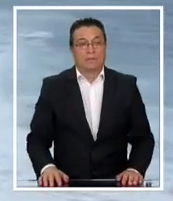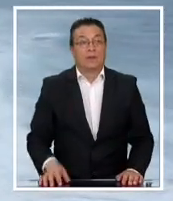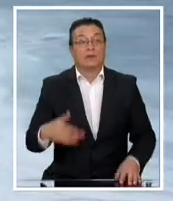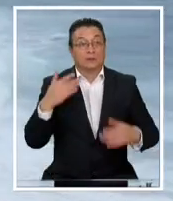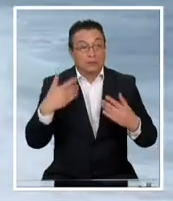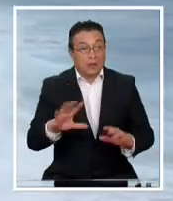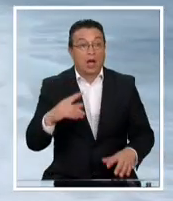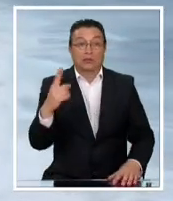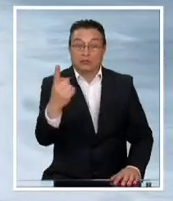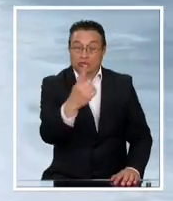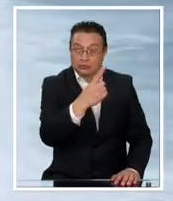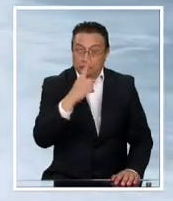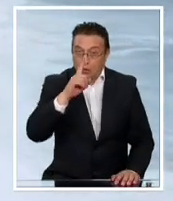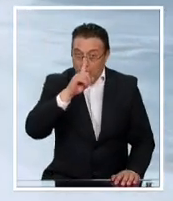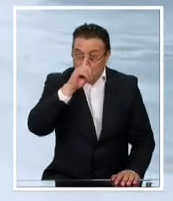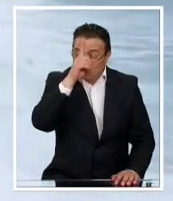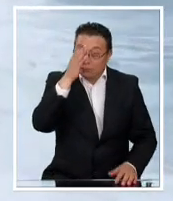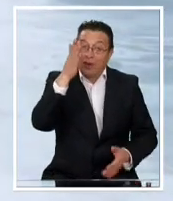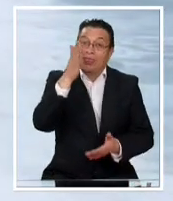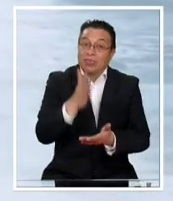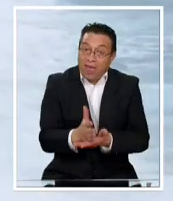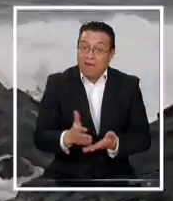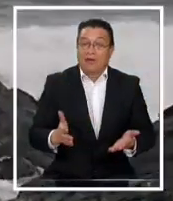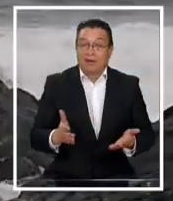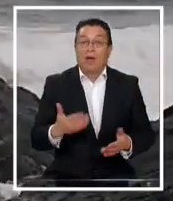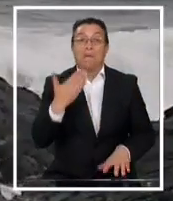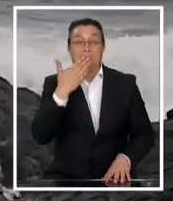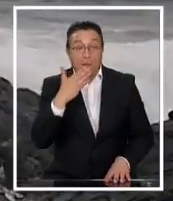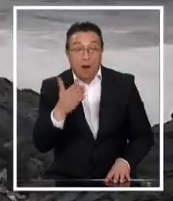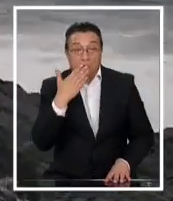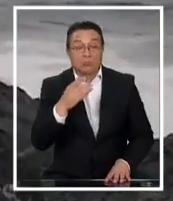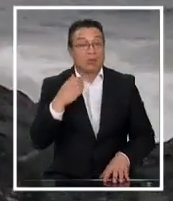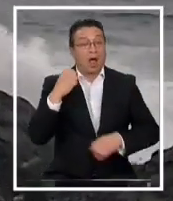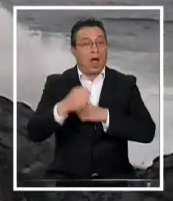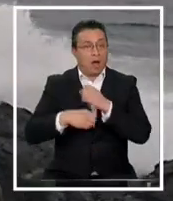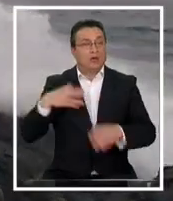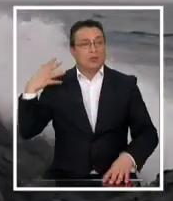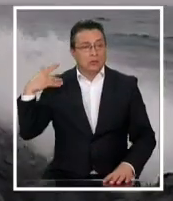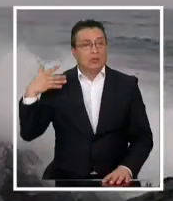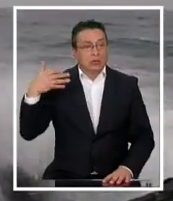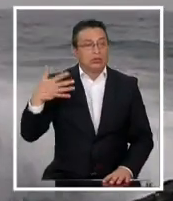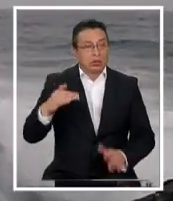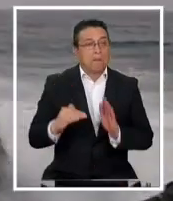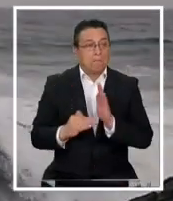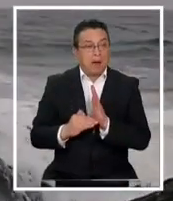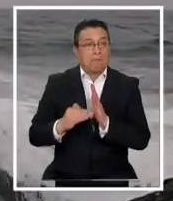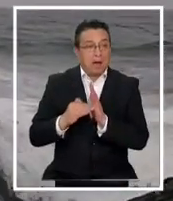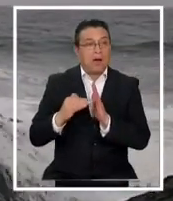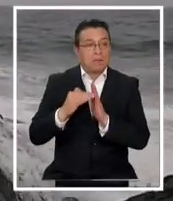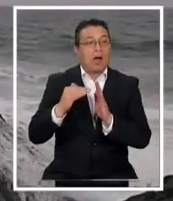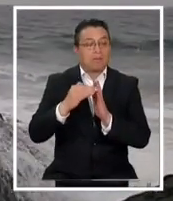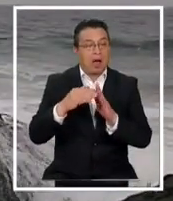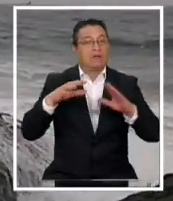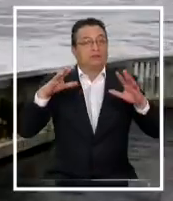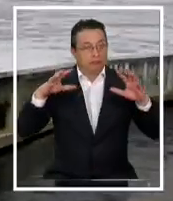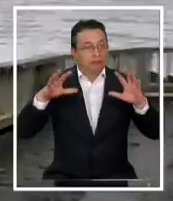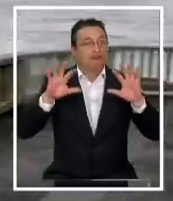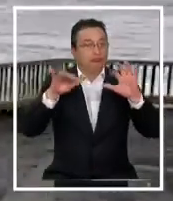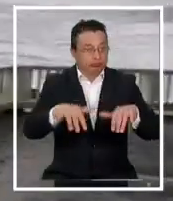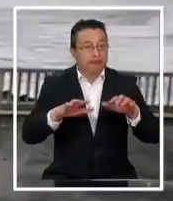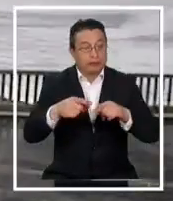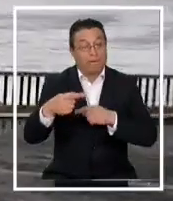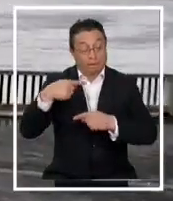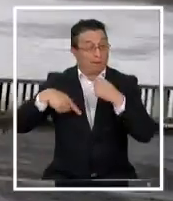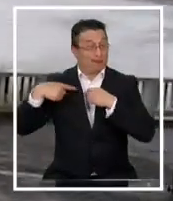ya deberíamos acostumbrarnos. Según expertos, en las últimas décadas estos episodios han aumentado su frecuencia y no hay